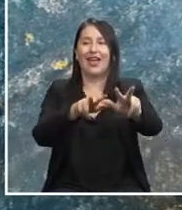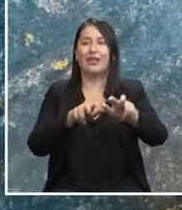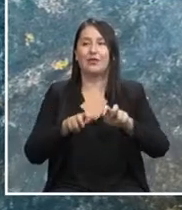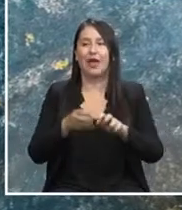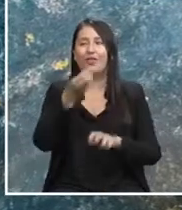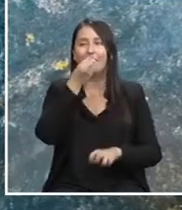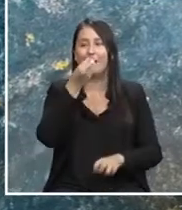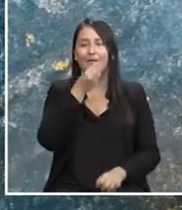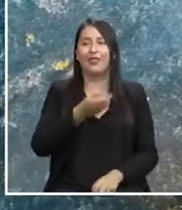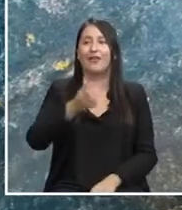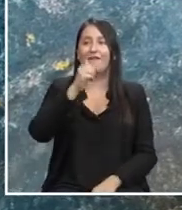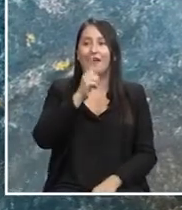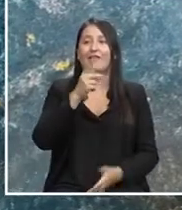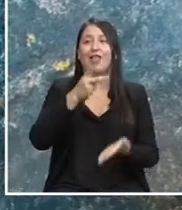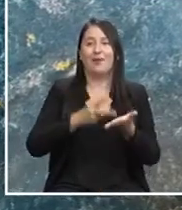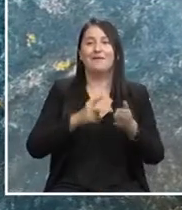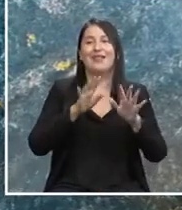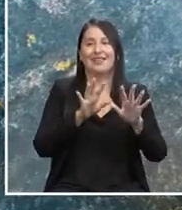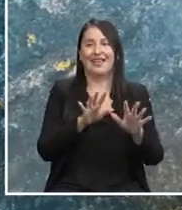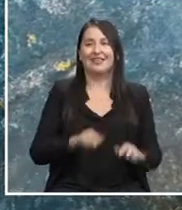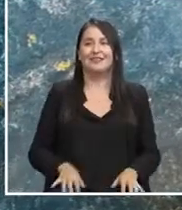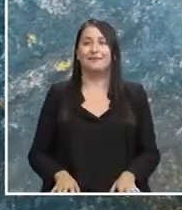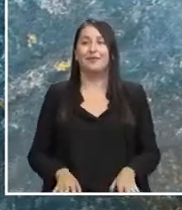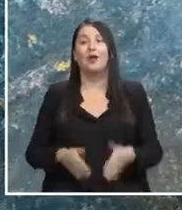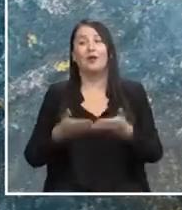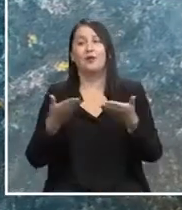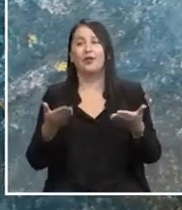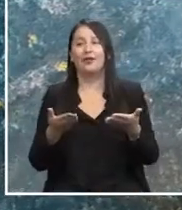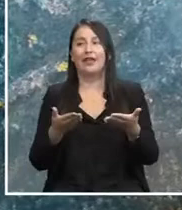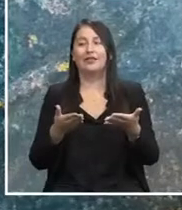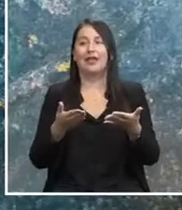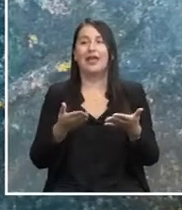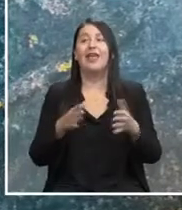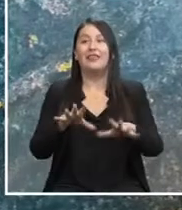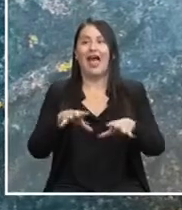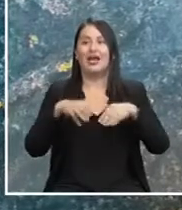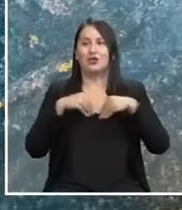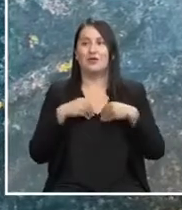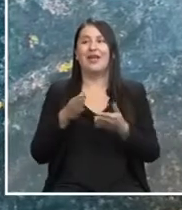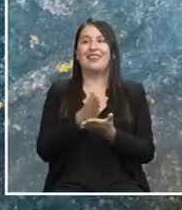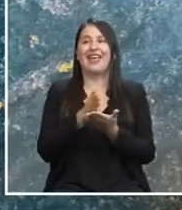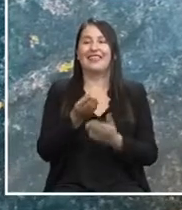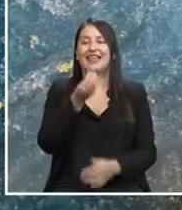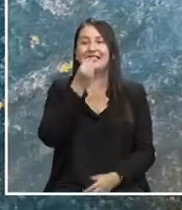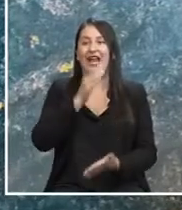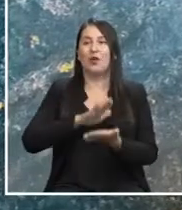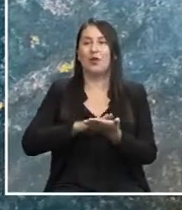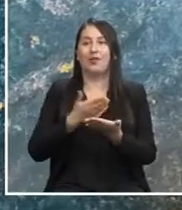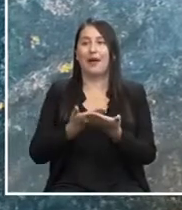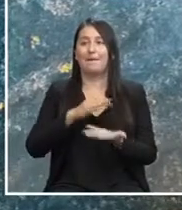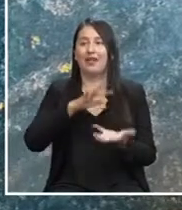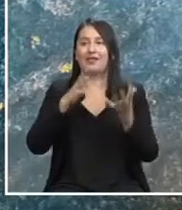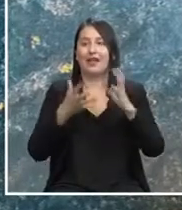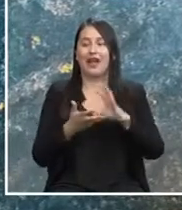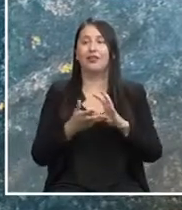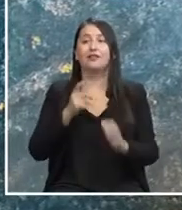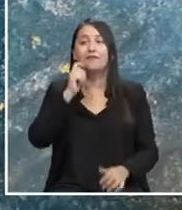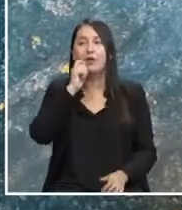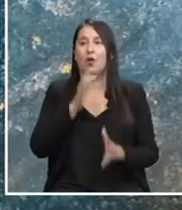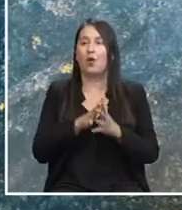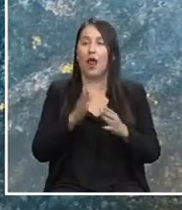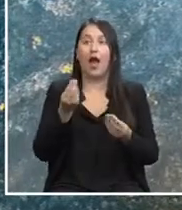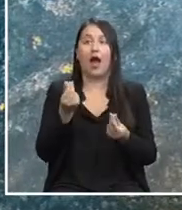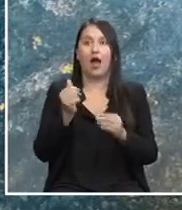y bebidas en 2010. Por lo tanto, la adopción de dietas de salud planetaria significaría un gran ahorro de